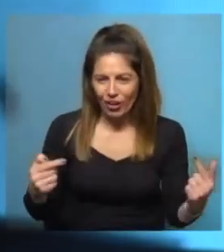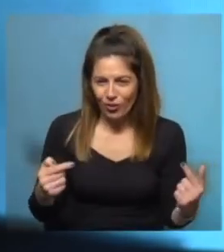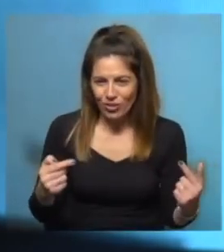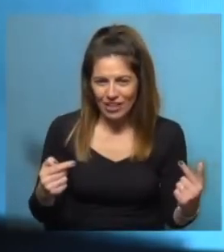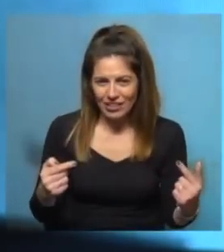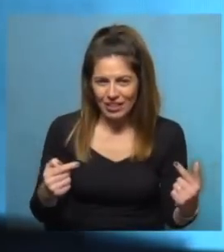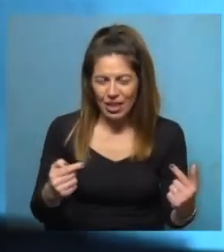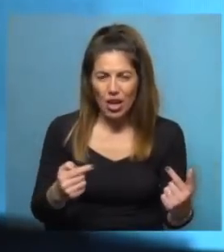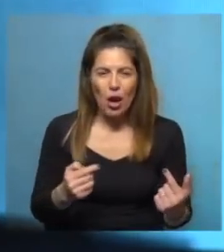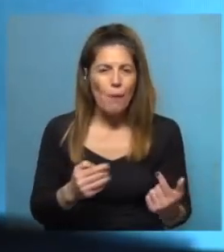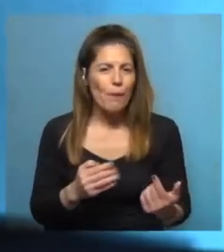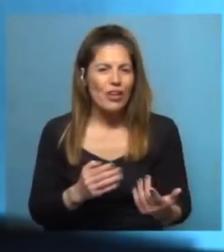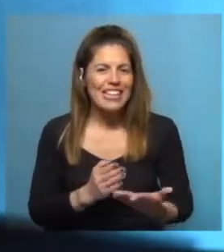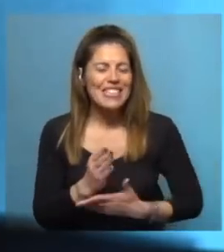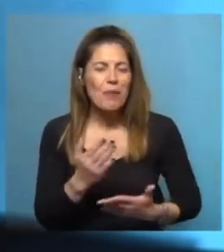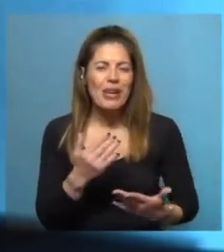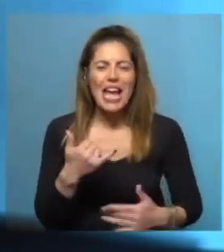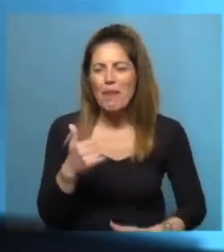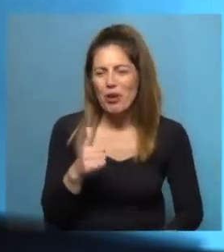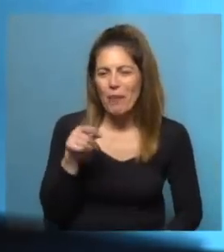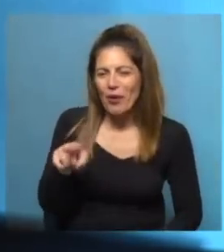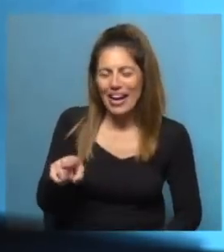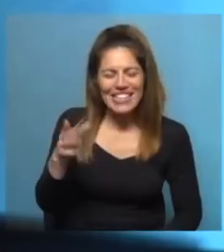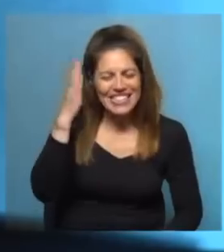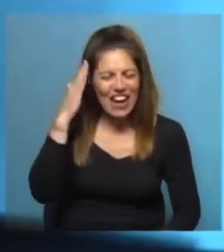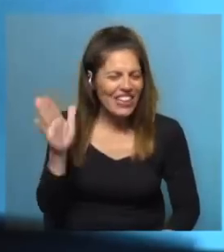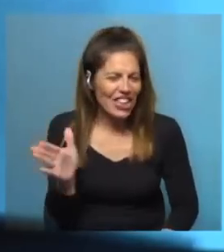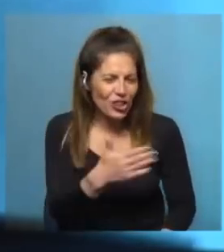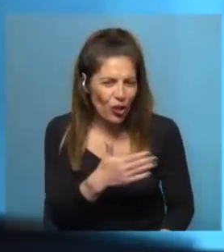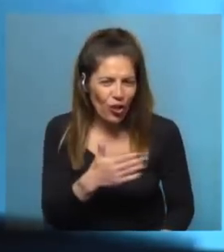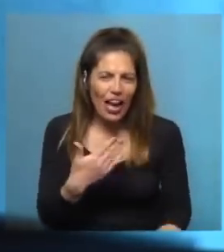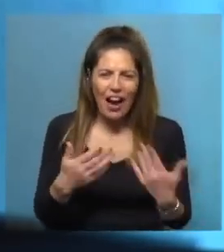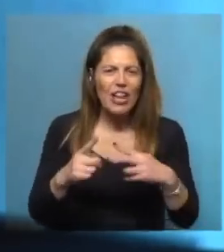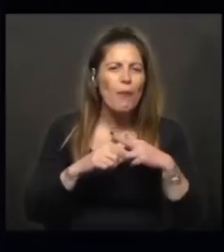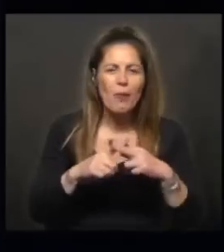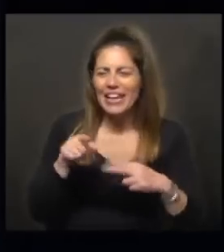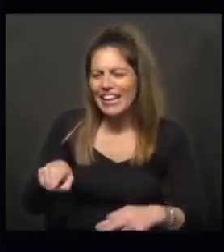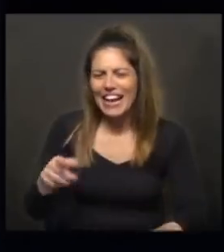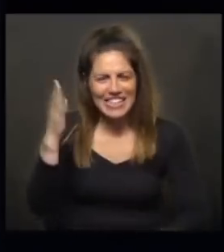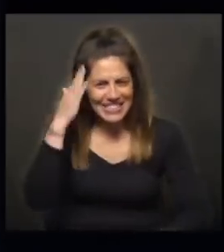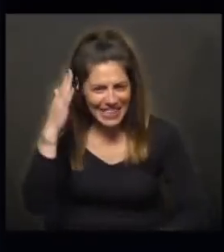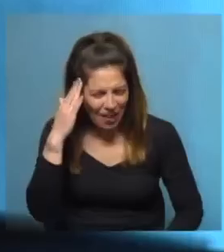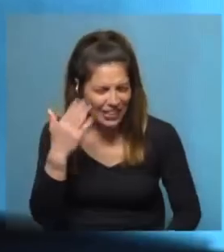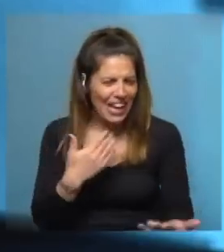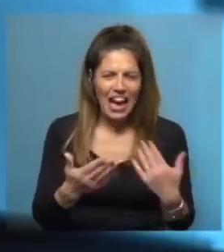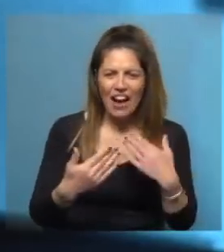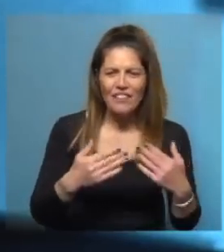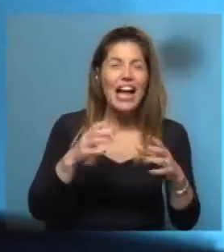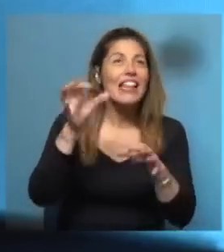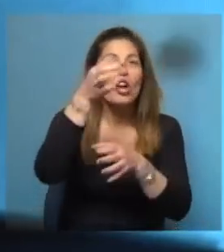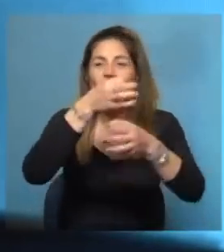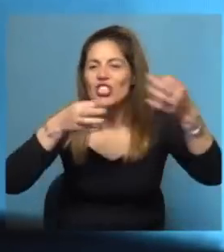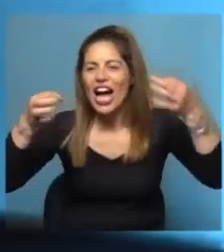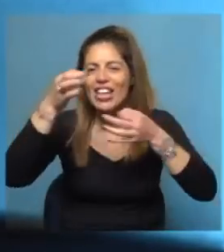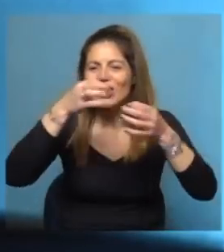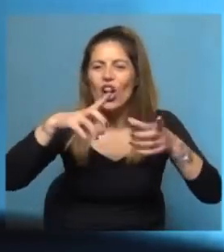que que es todólogo viste sabe de todo vos hablás de mecánica es el que más sabe hablas de los astros las